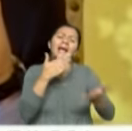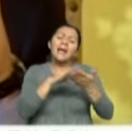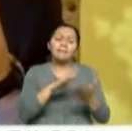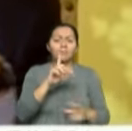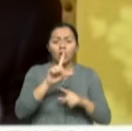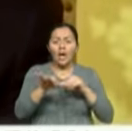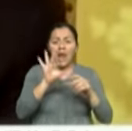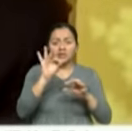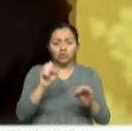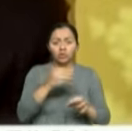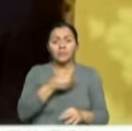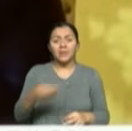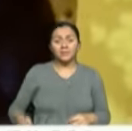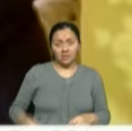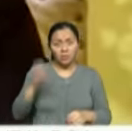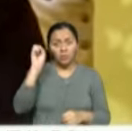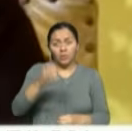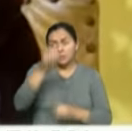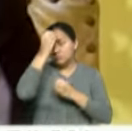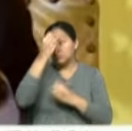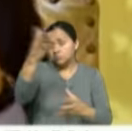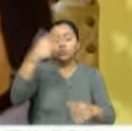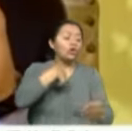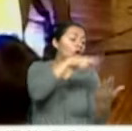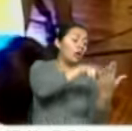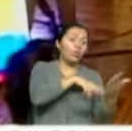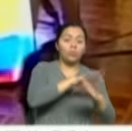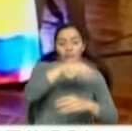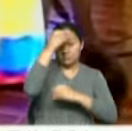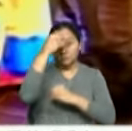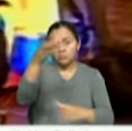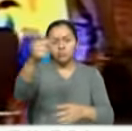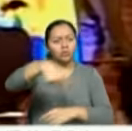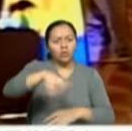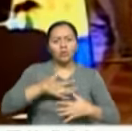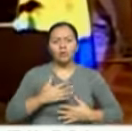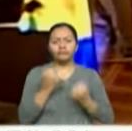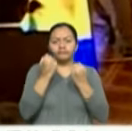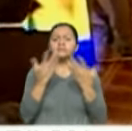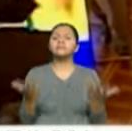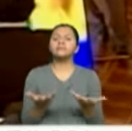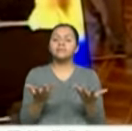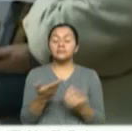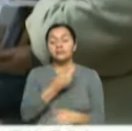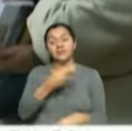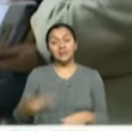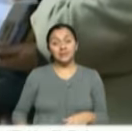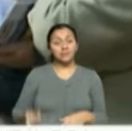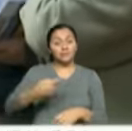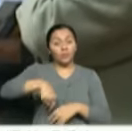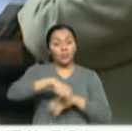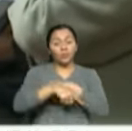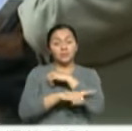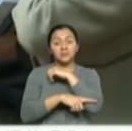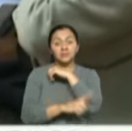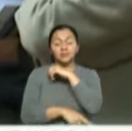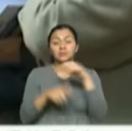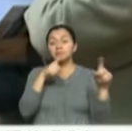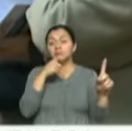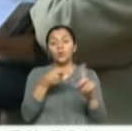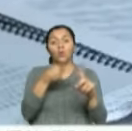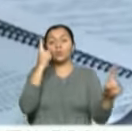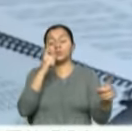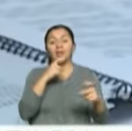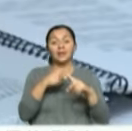presidente Lasso, qué barbaridad puede decir. No, lo leí donde Marta Roldós. El presidente Correa dejó en claro que la sanción interpuesta en contra del ex